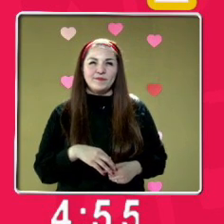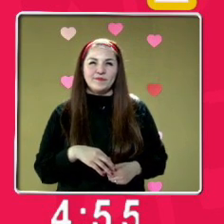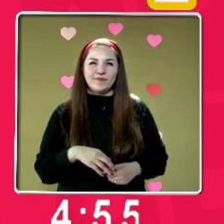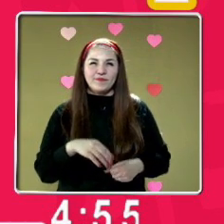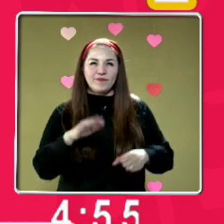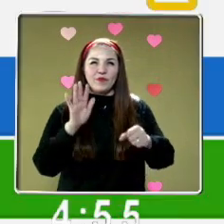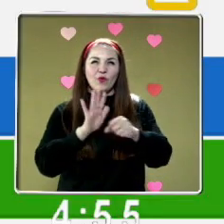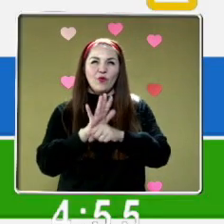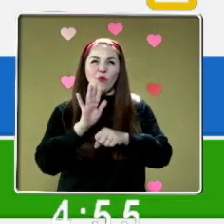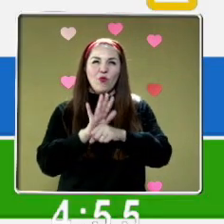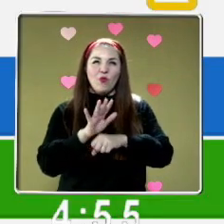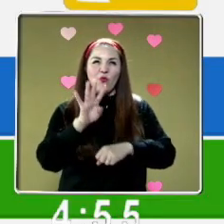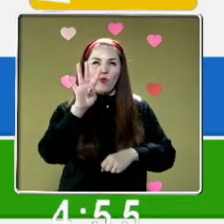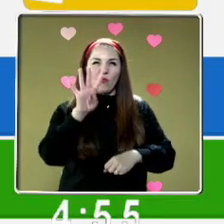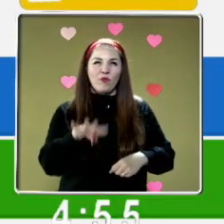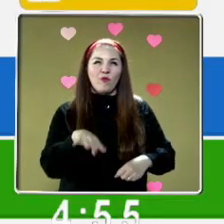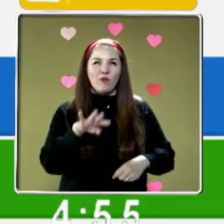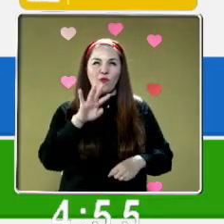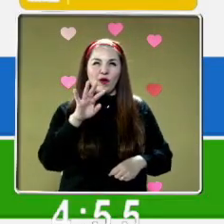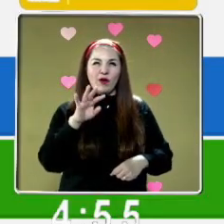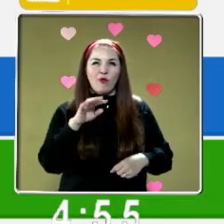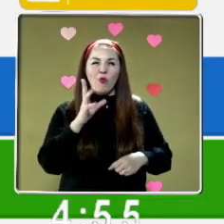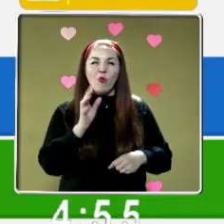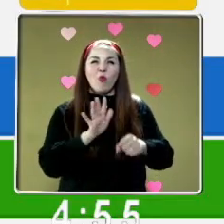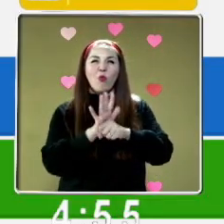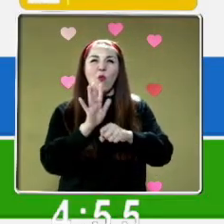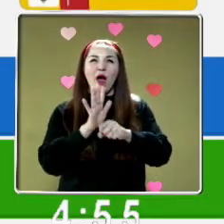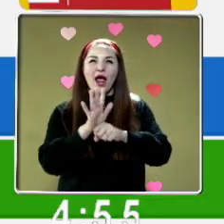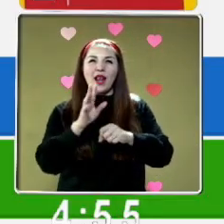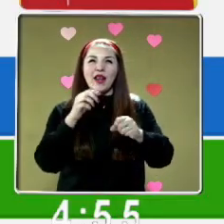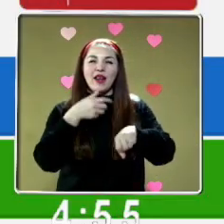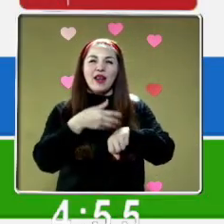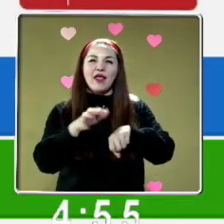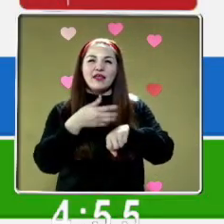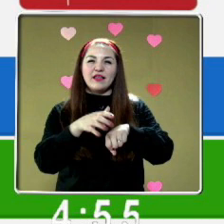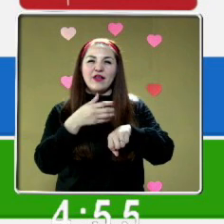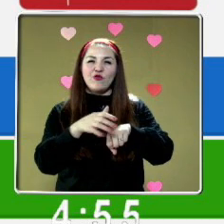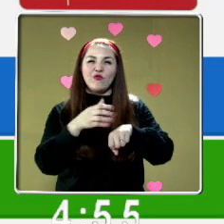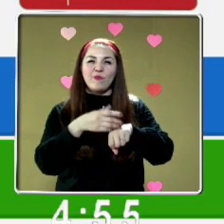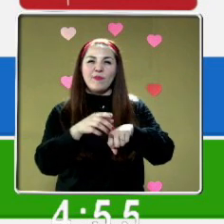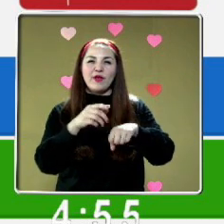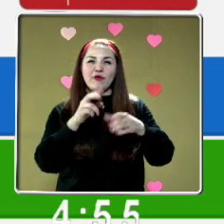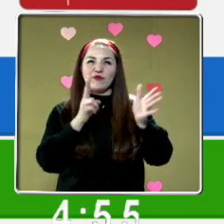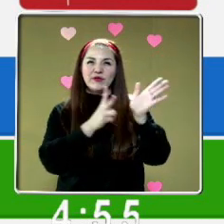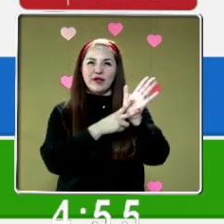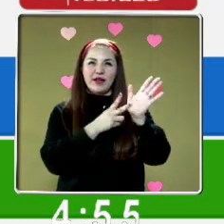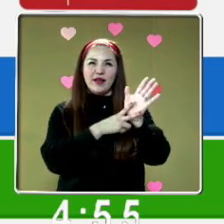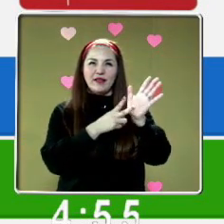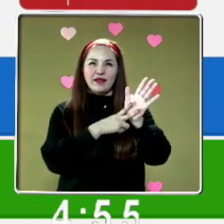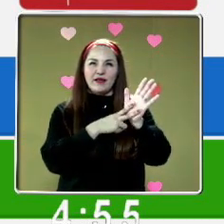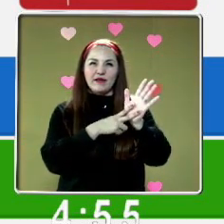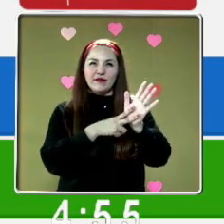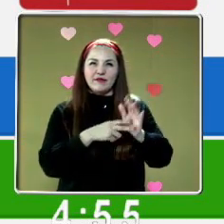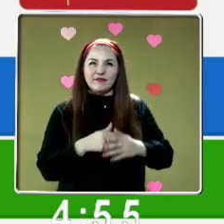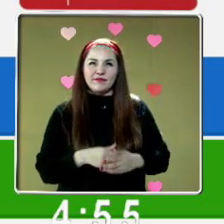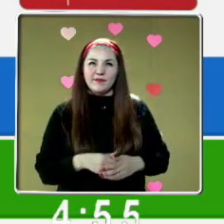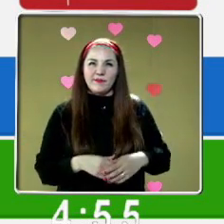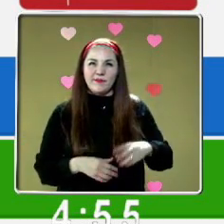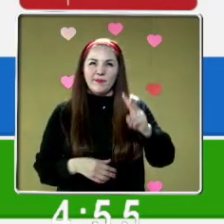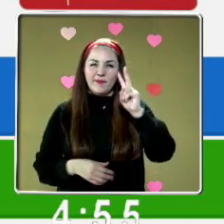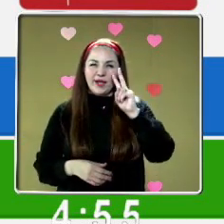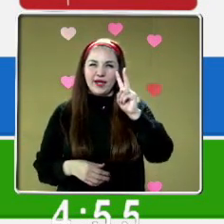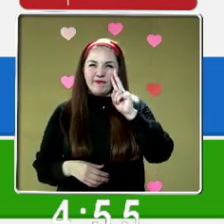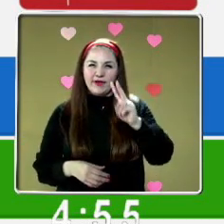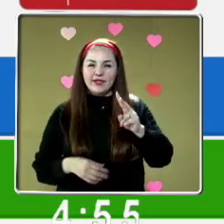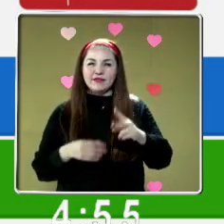¿Cuál de las siguientes, cuál es la constante en la siguiente tabla? Y hasta ahí te marcamos como que échale el ojo a estos números que son más fáciles